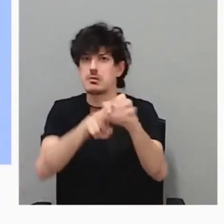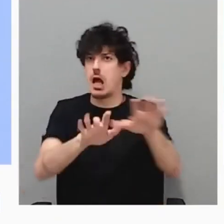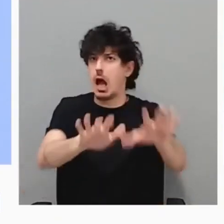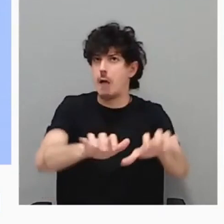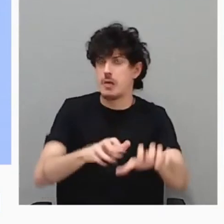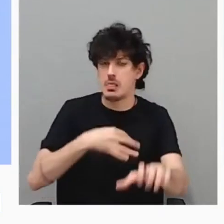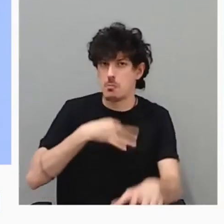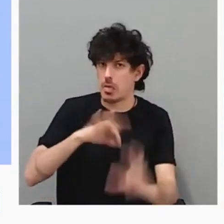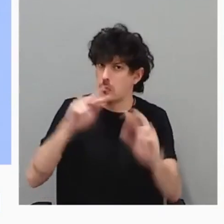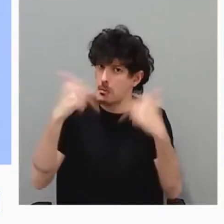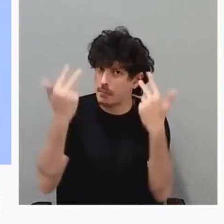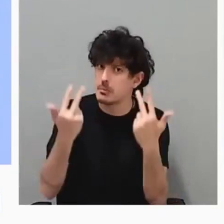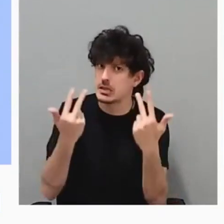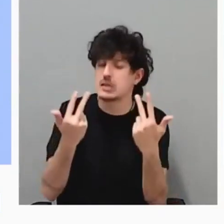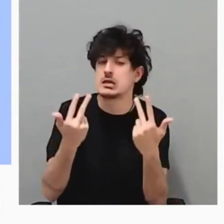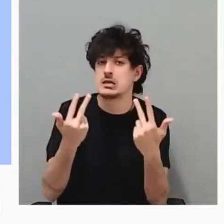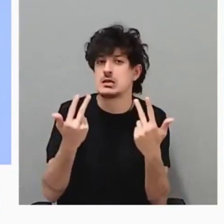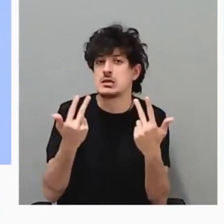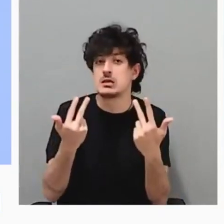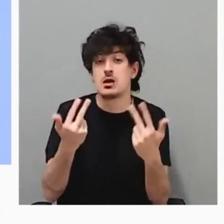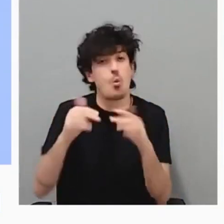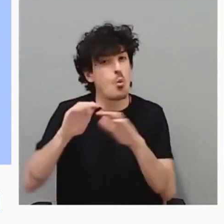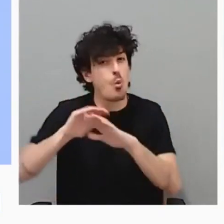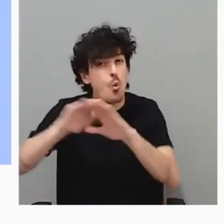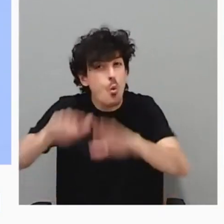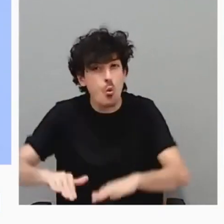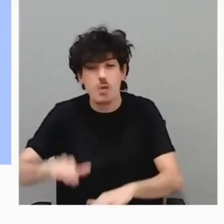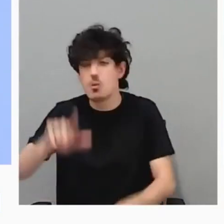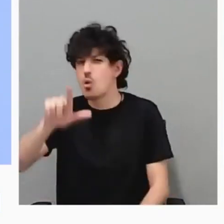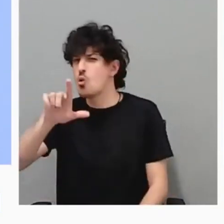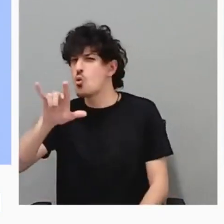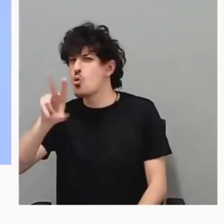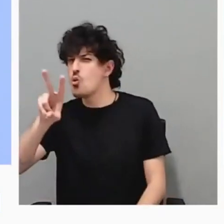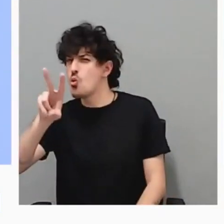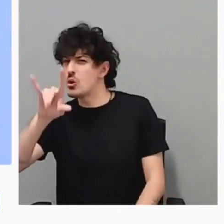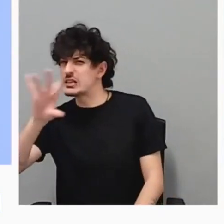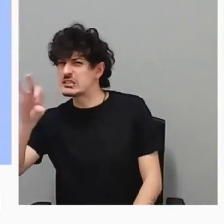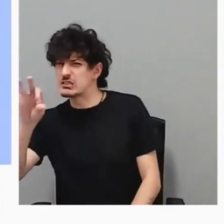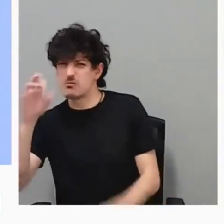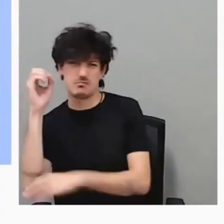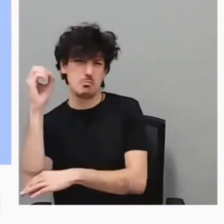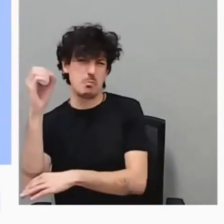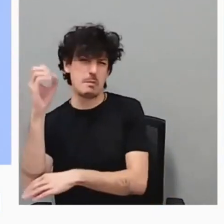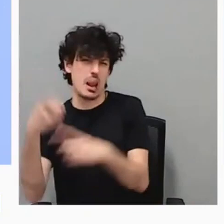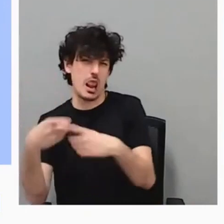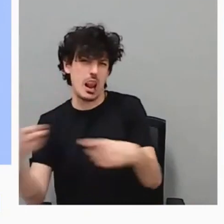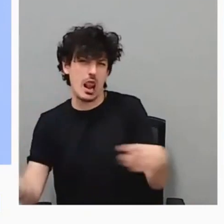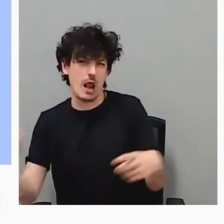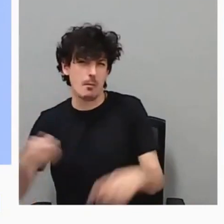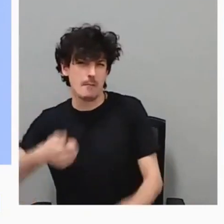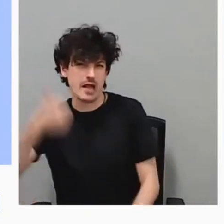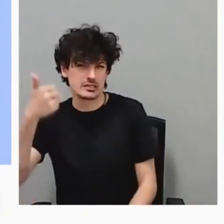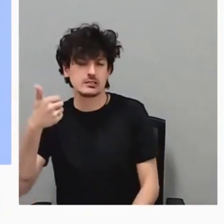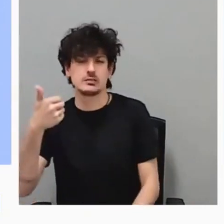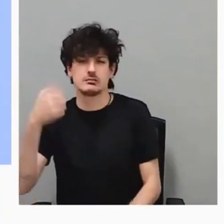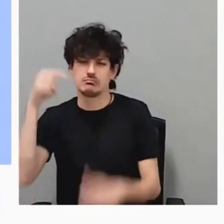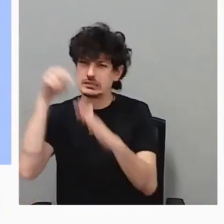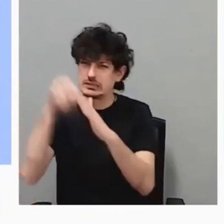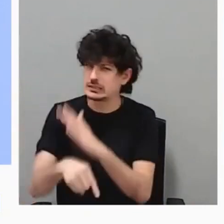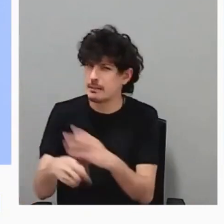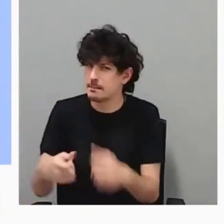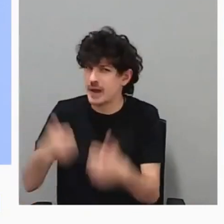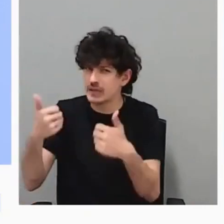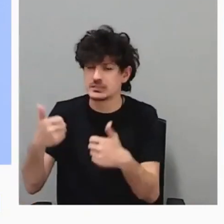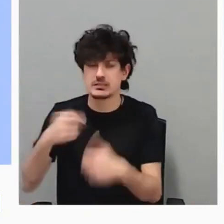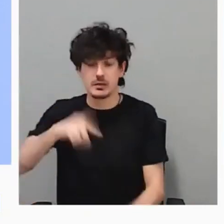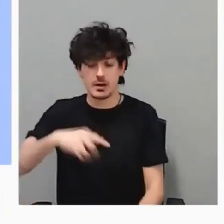Y por último, que creo que ahí Luis va a hablarnos ahora muchísimo más, es la importancia del rol social